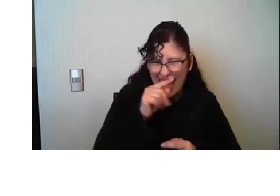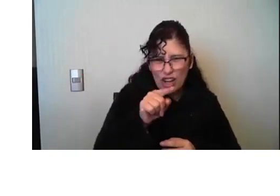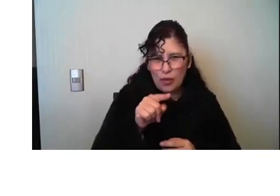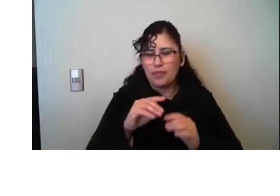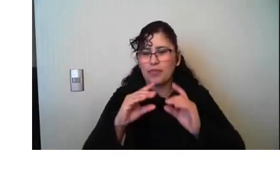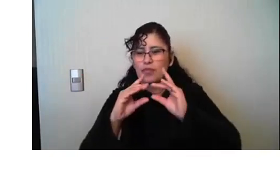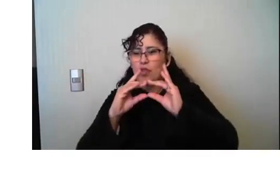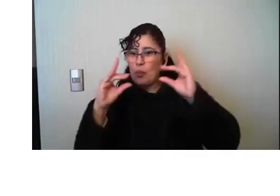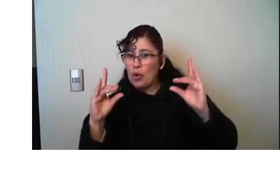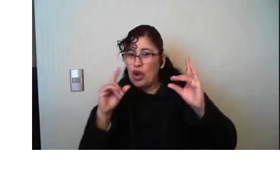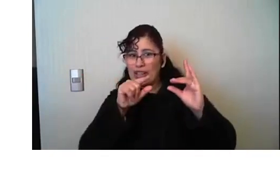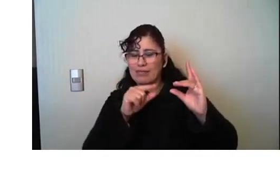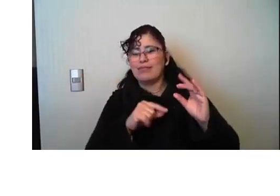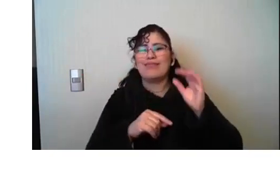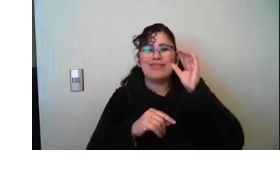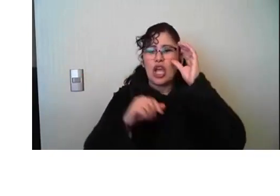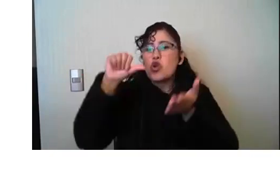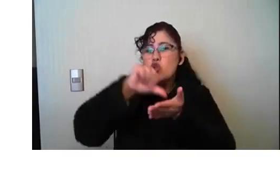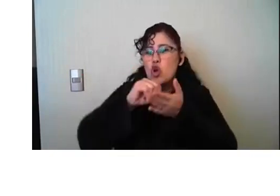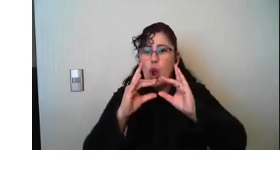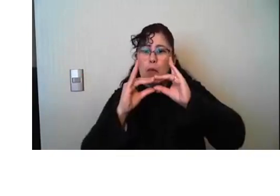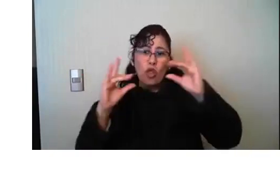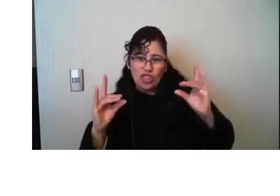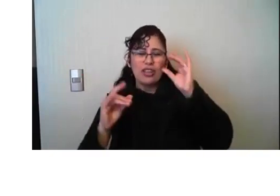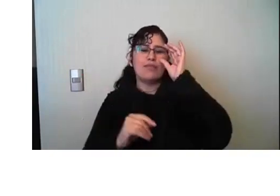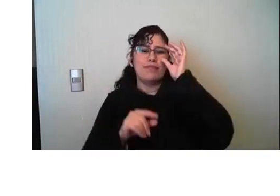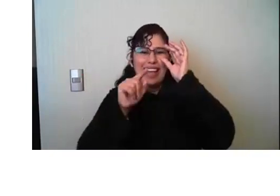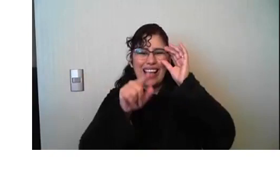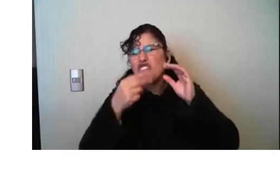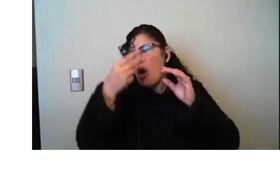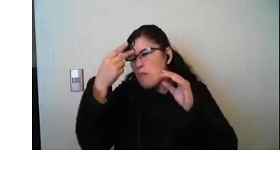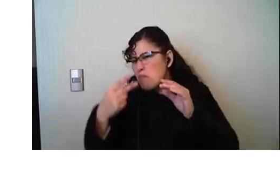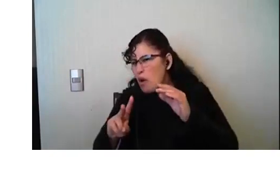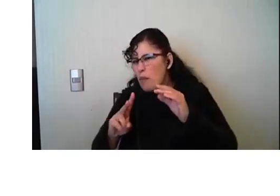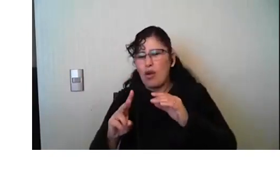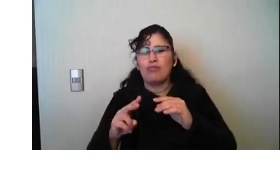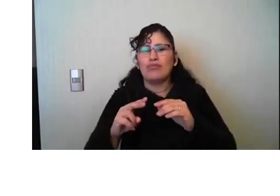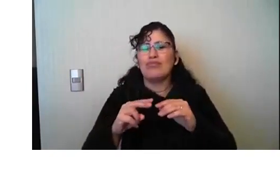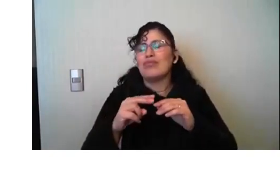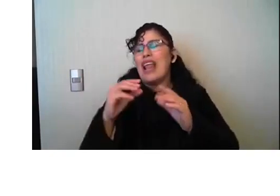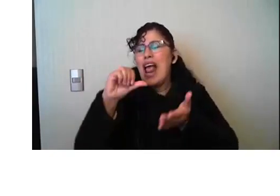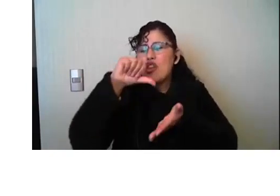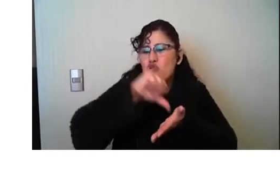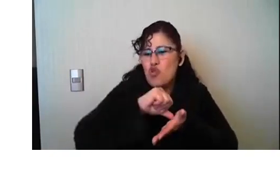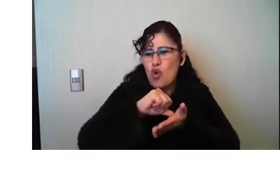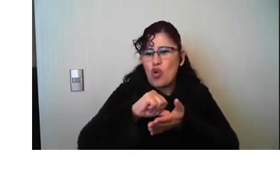o núcleos del puente, y esos son núcleos propios del tronco cefálico a nivel del puente.